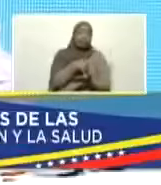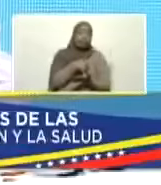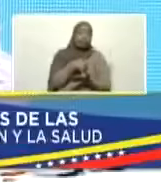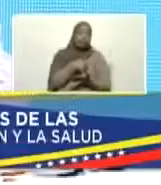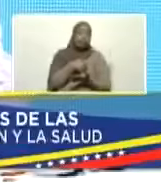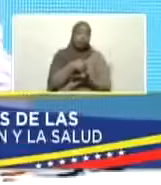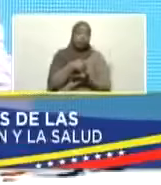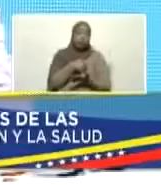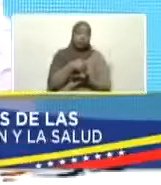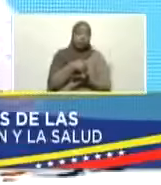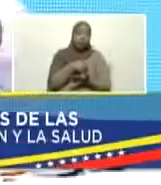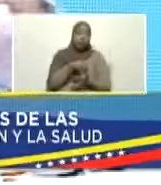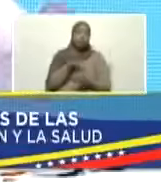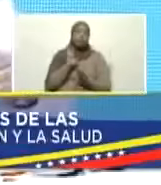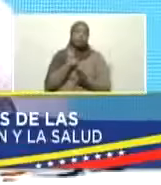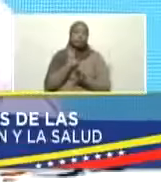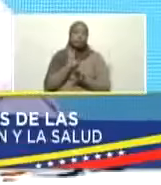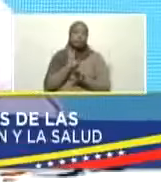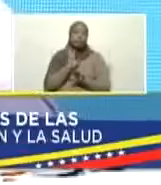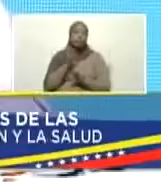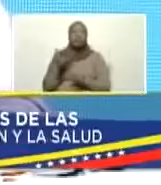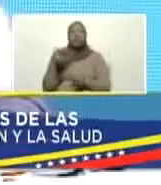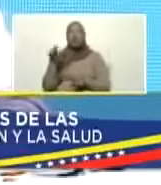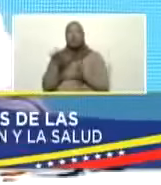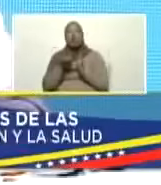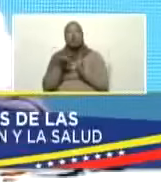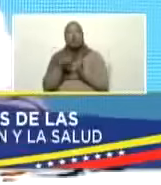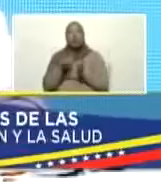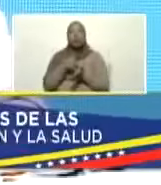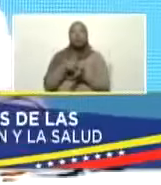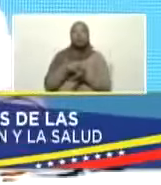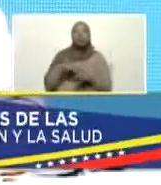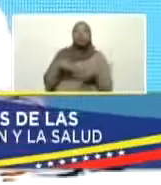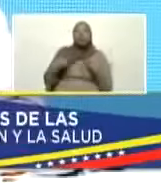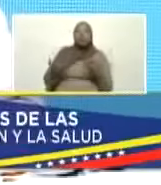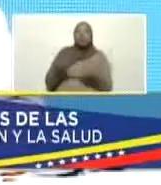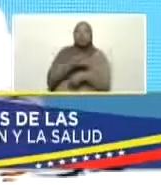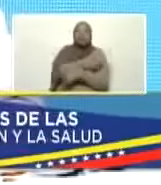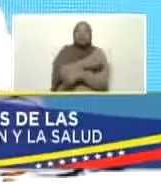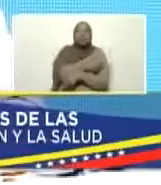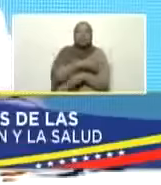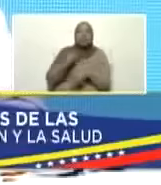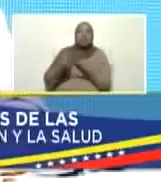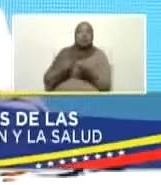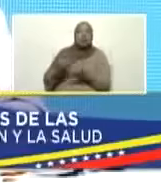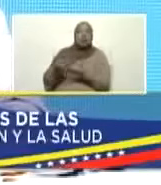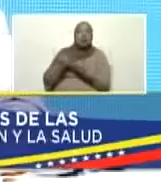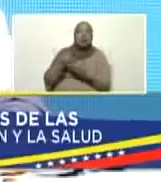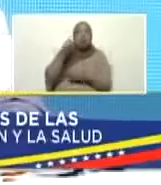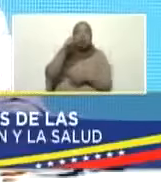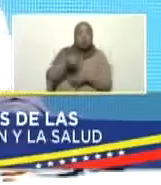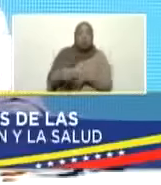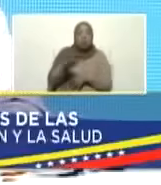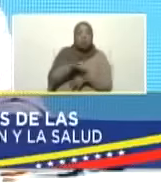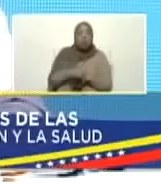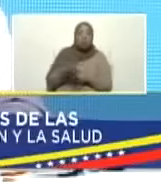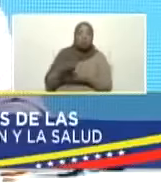ahí. ¿Dónde estaban los patarucos cuando llegó la pandemia? ¿Qué hicieron para ayudar al pueblo?